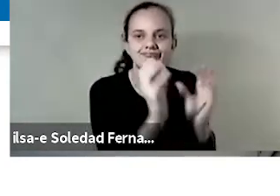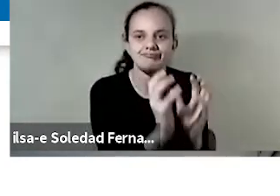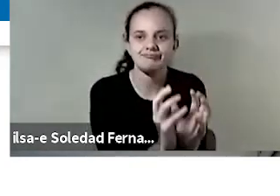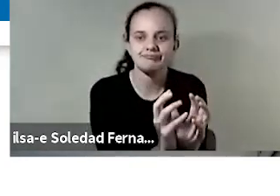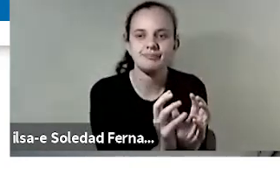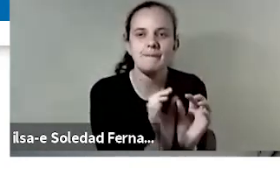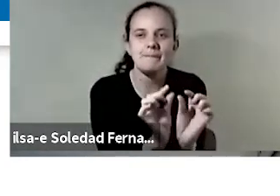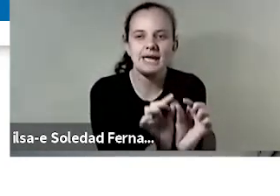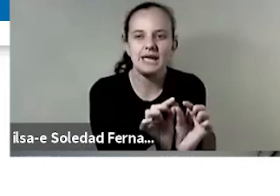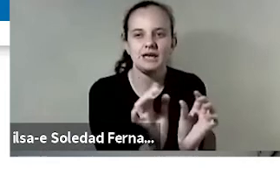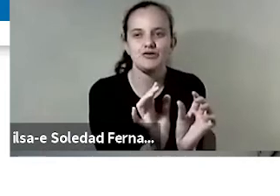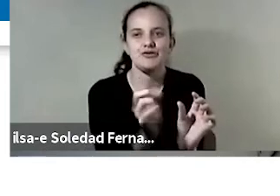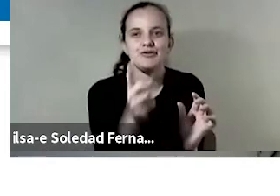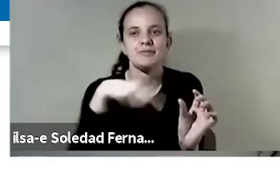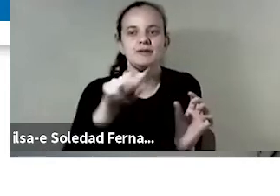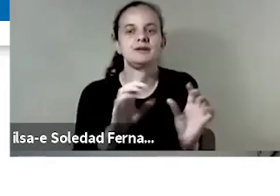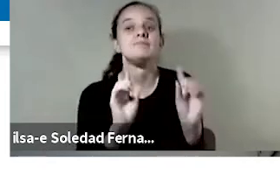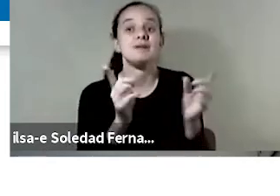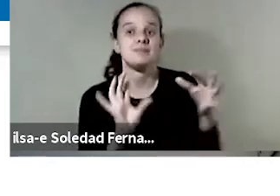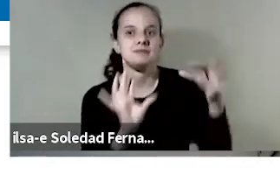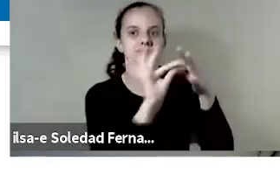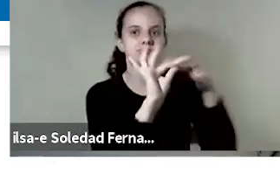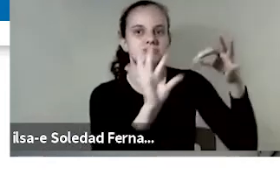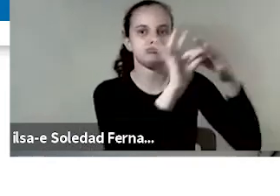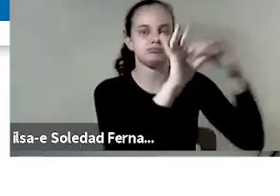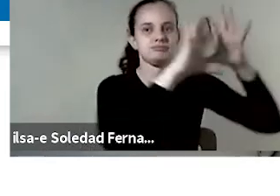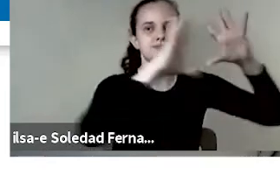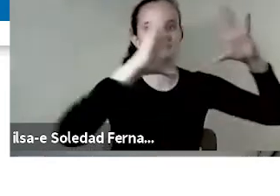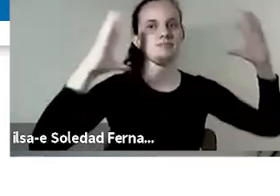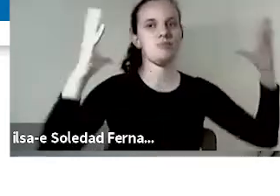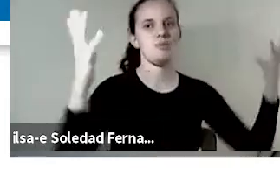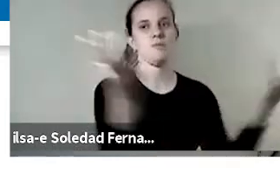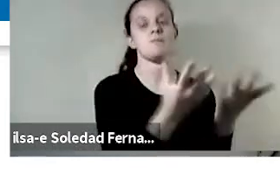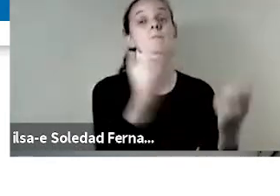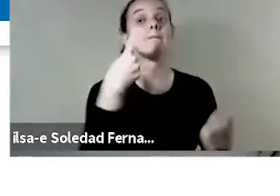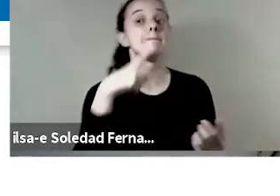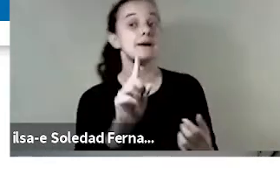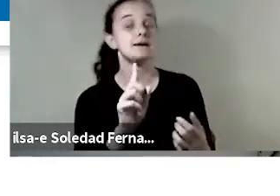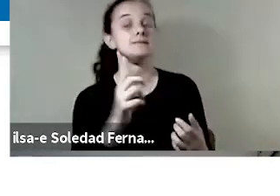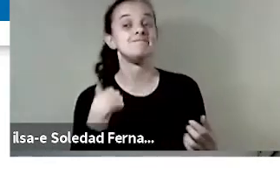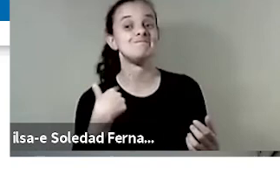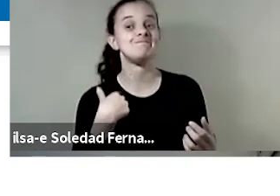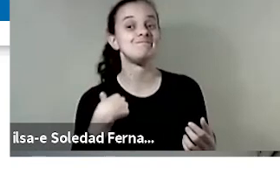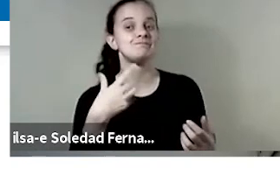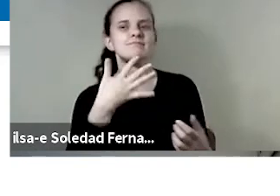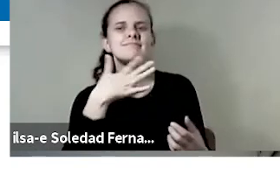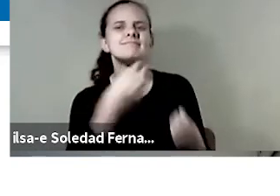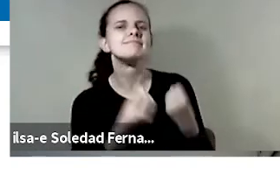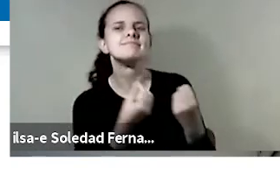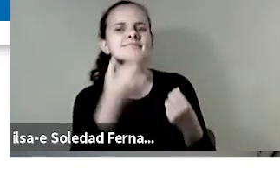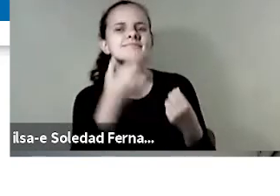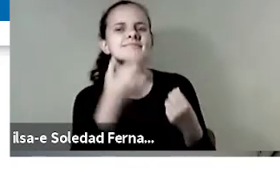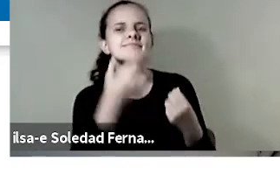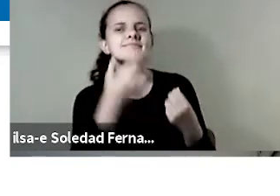una ciudad, un criterio de conformidad, ¿sí? Como es una unidad más pequeña que forma parte de lo mismo, y que tiene sentido